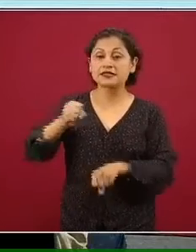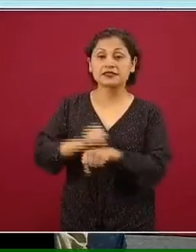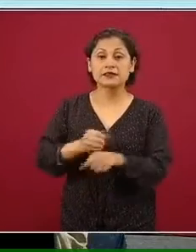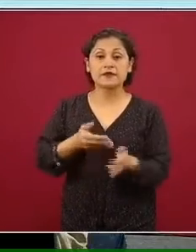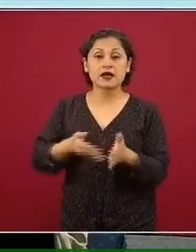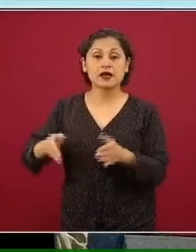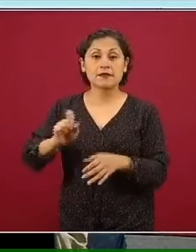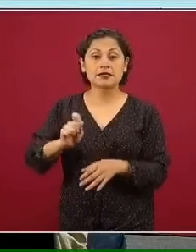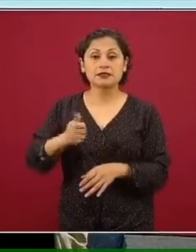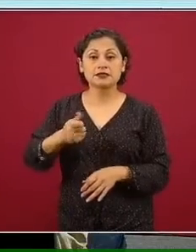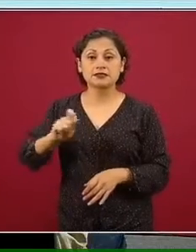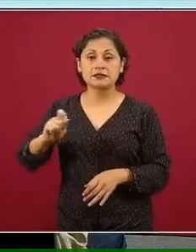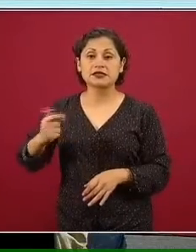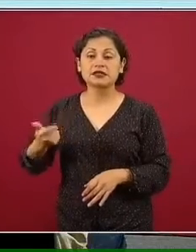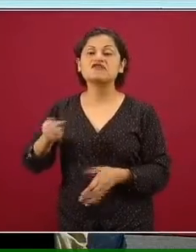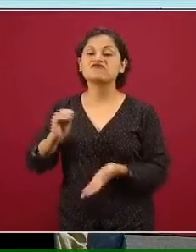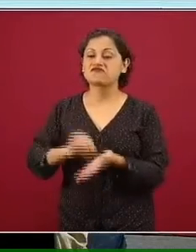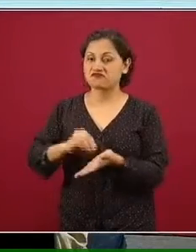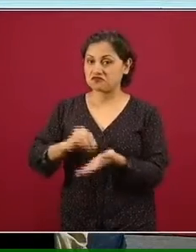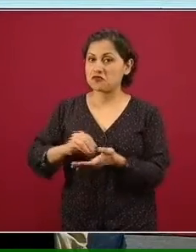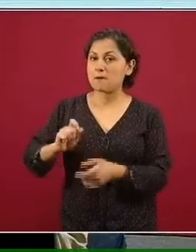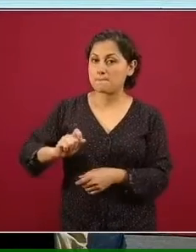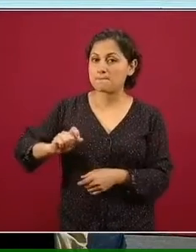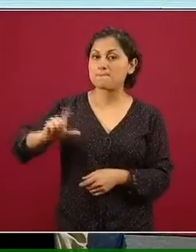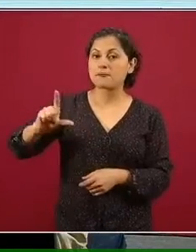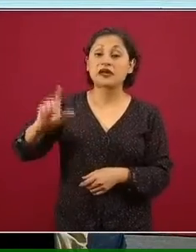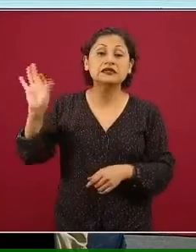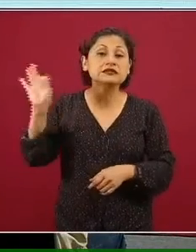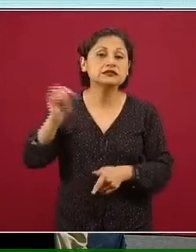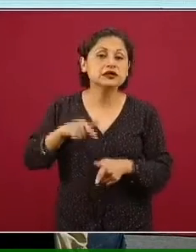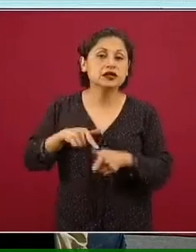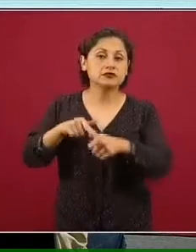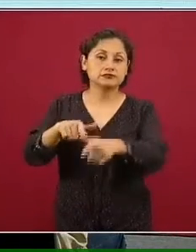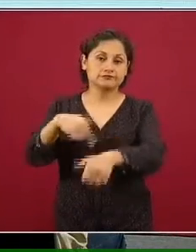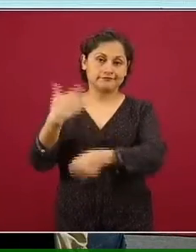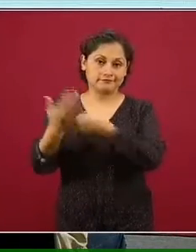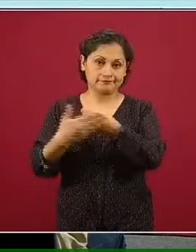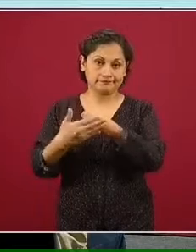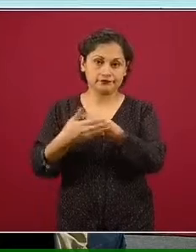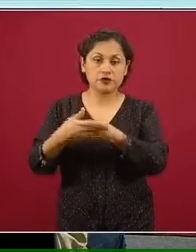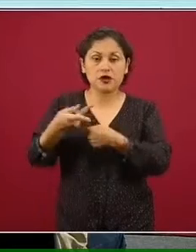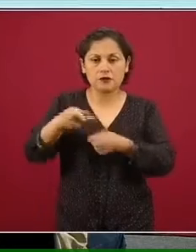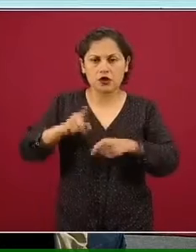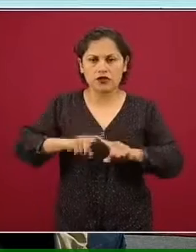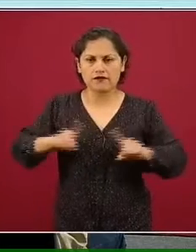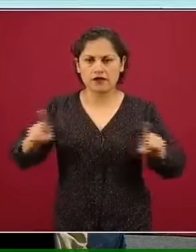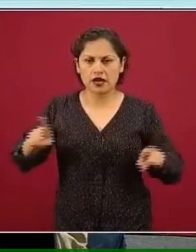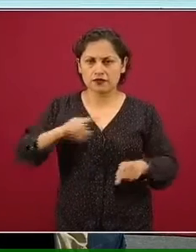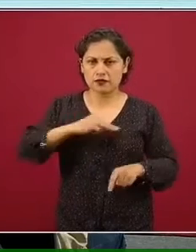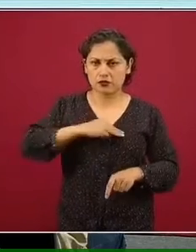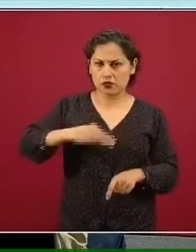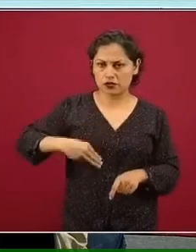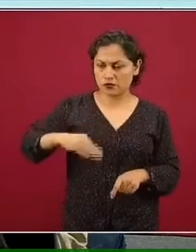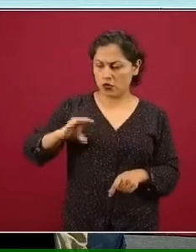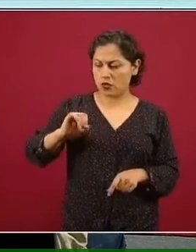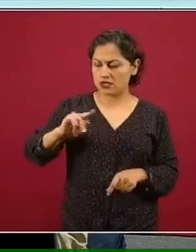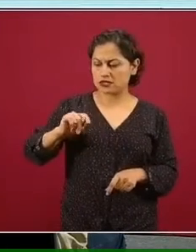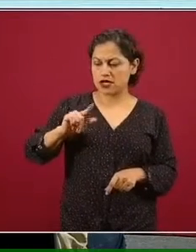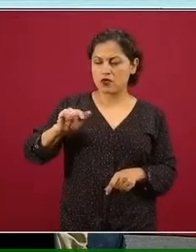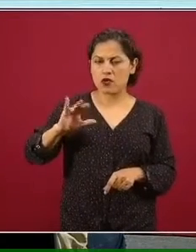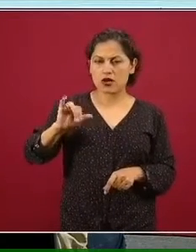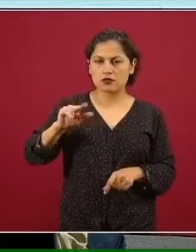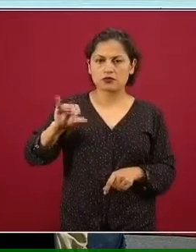y 27, lo cual eso pudiera continuar, a diferencia de Coatzacoalcos, que empieza ya a demostrar sí una